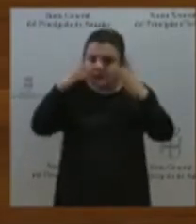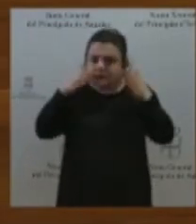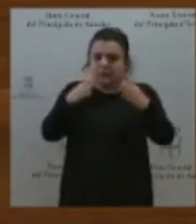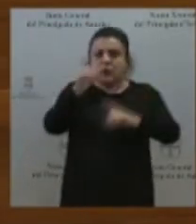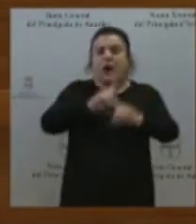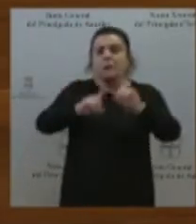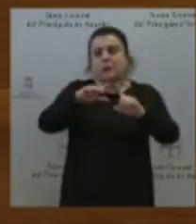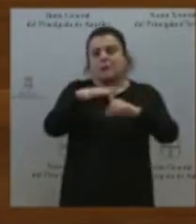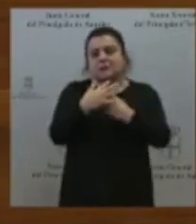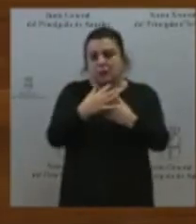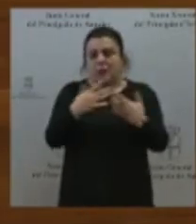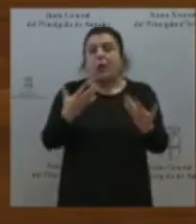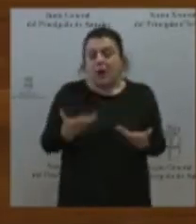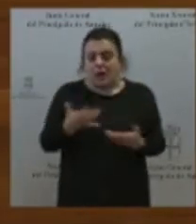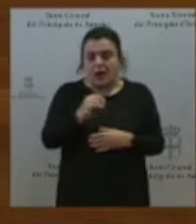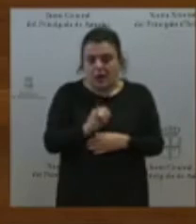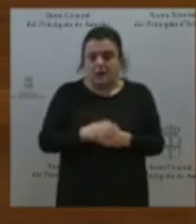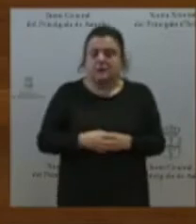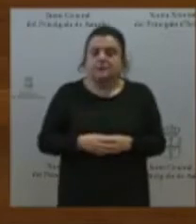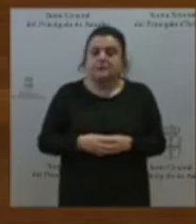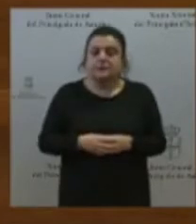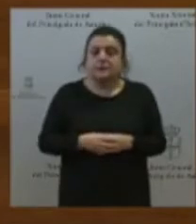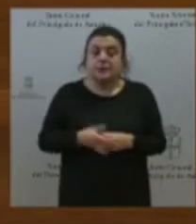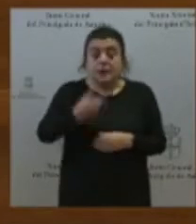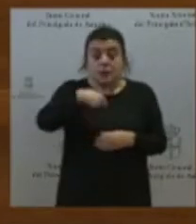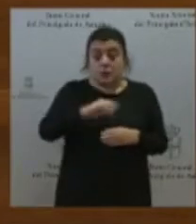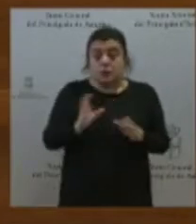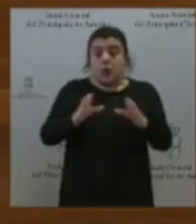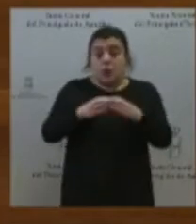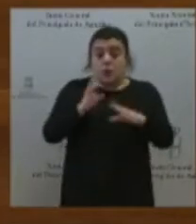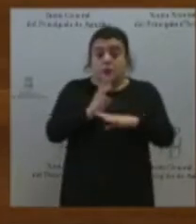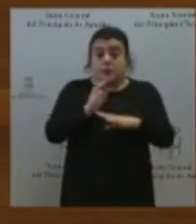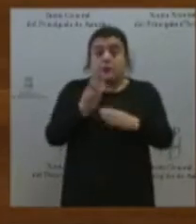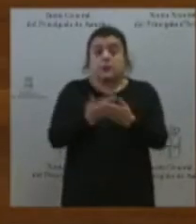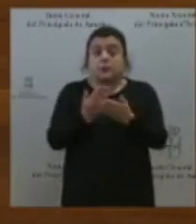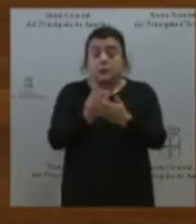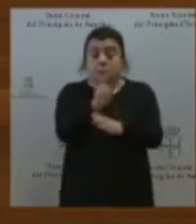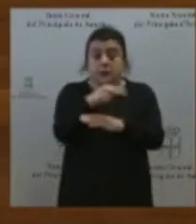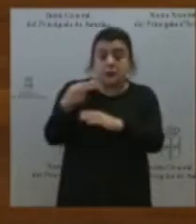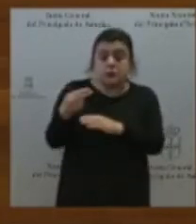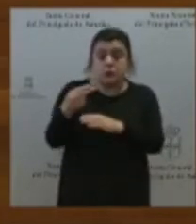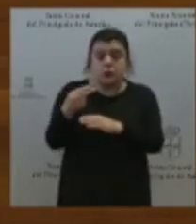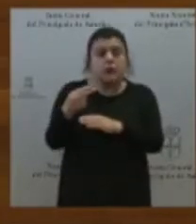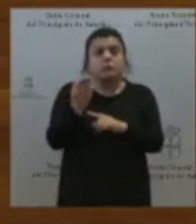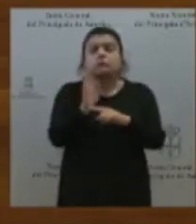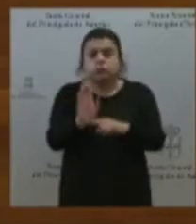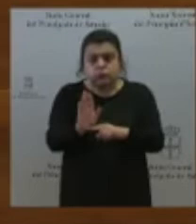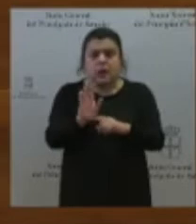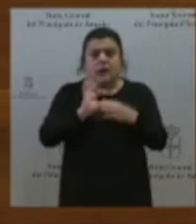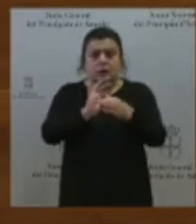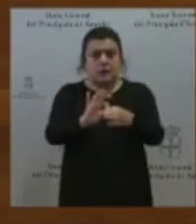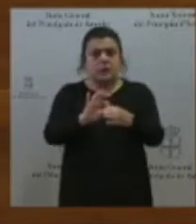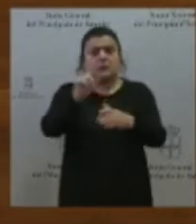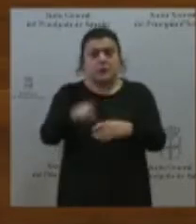grupo parlamentario les planteará una propuesta de resolución en ese sentido, al igual que propondrá que se diseñe un sistema asturiano de cuidados